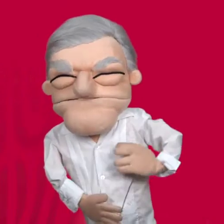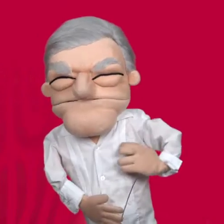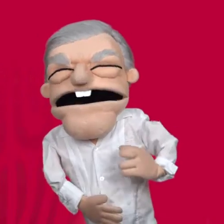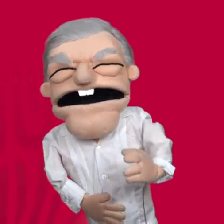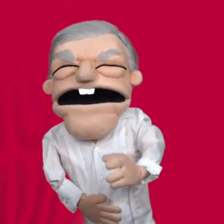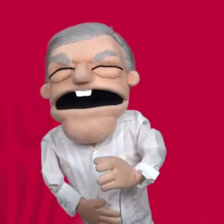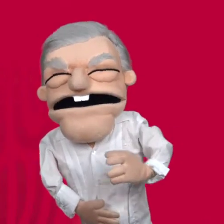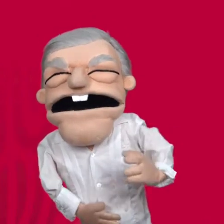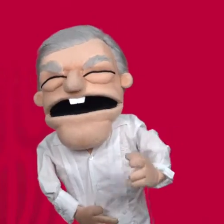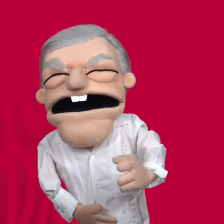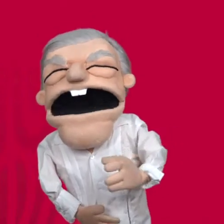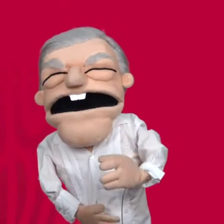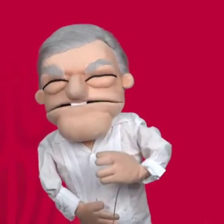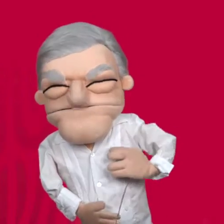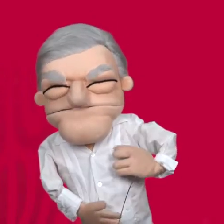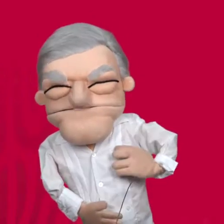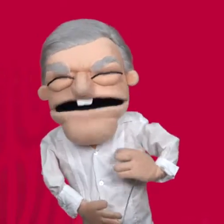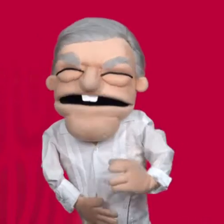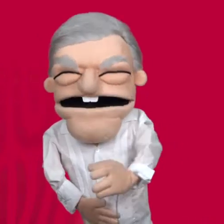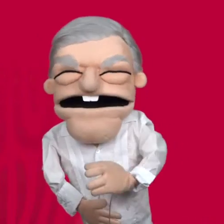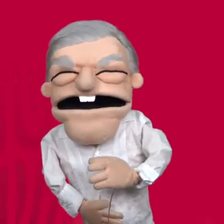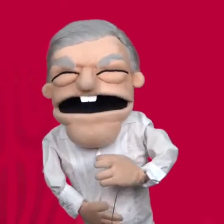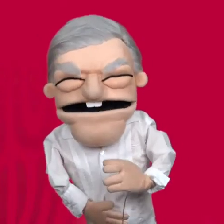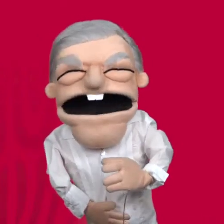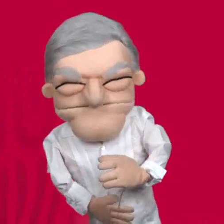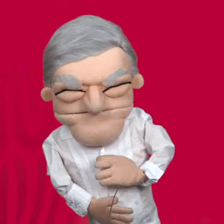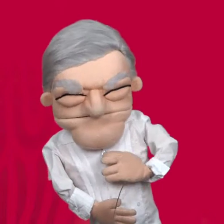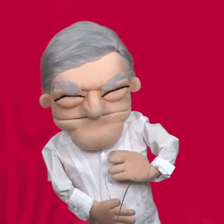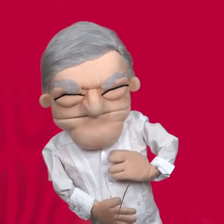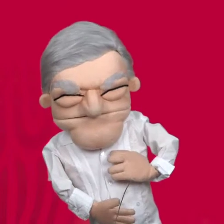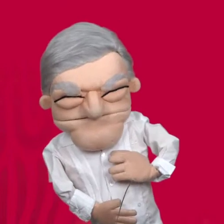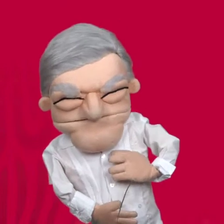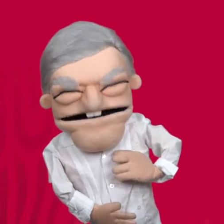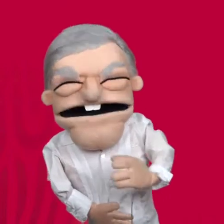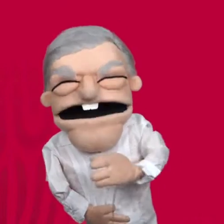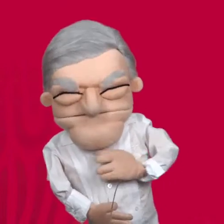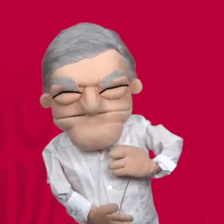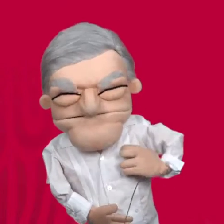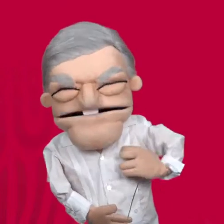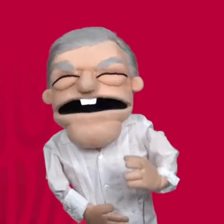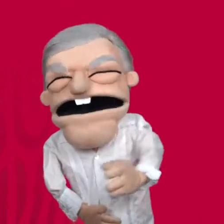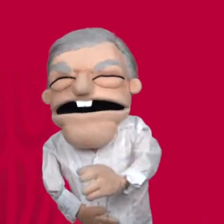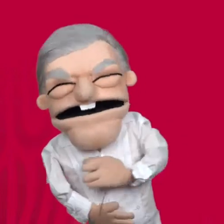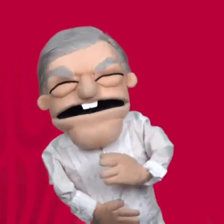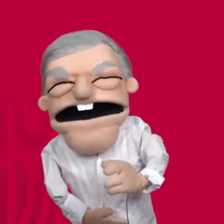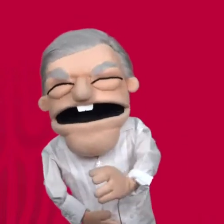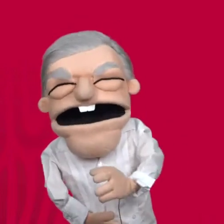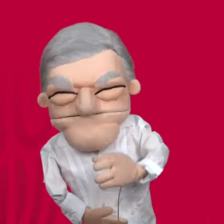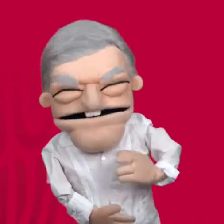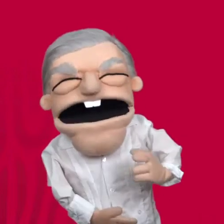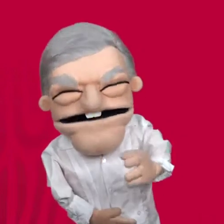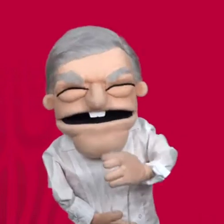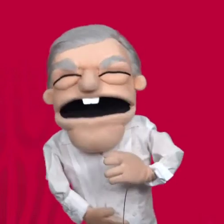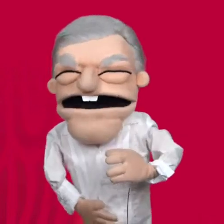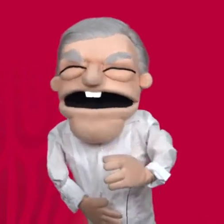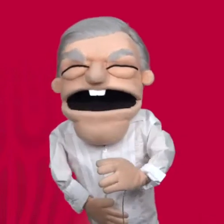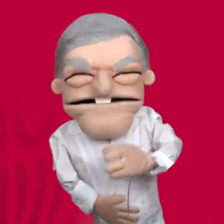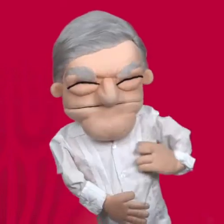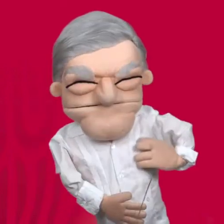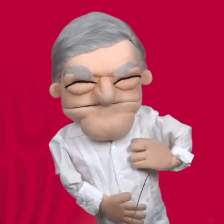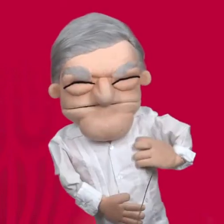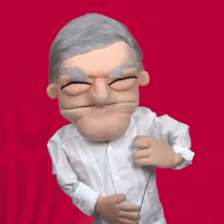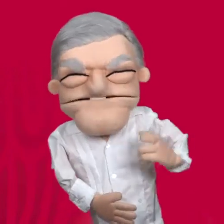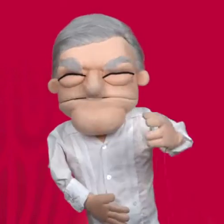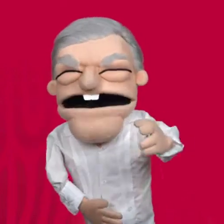mejor desde un beso y pórtense bien bueno me voy a dos bocas a ver cómo va la